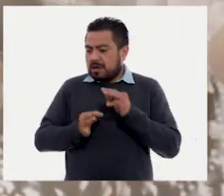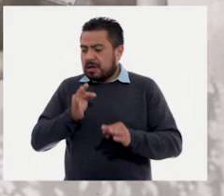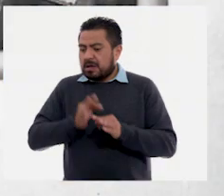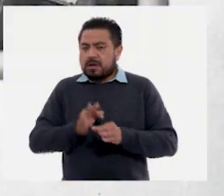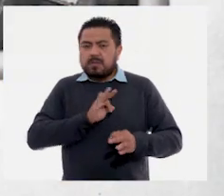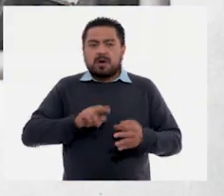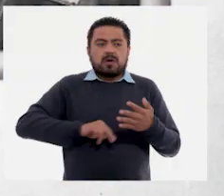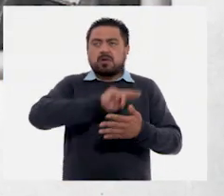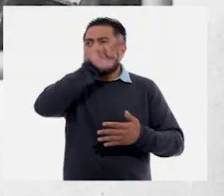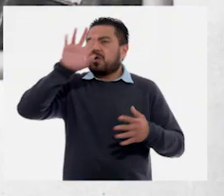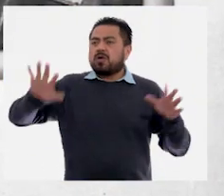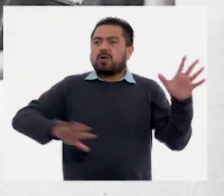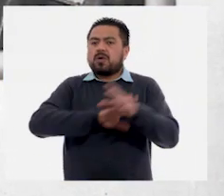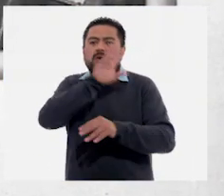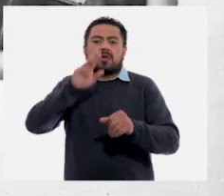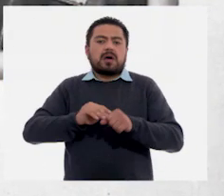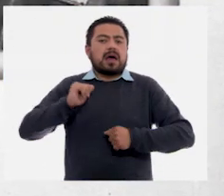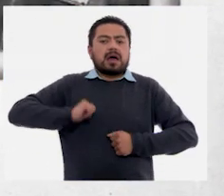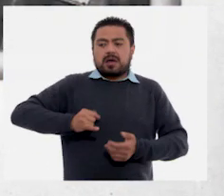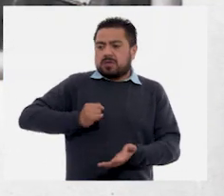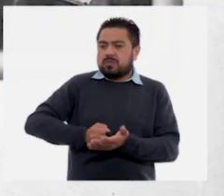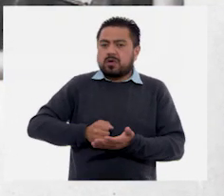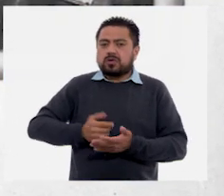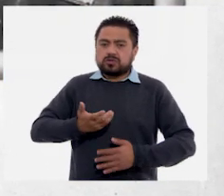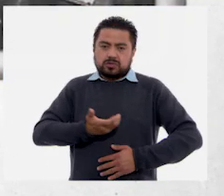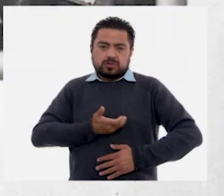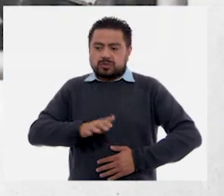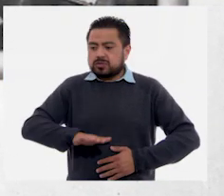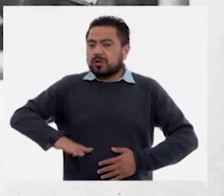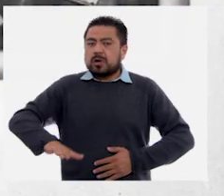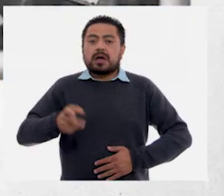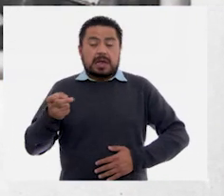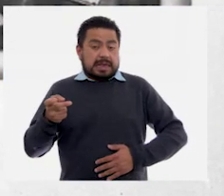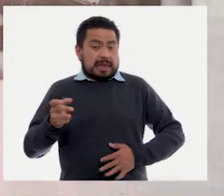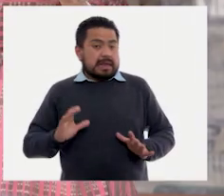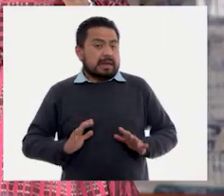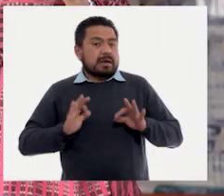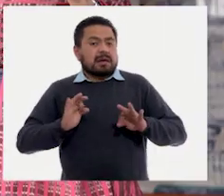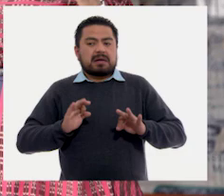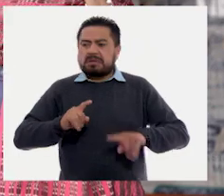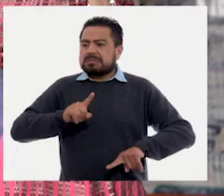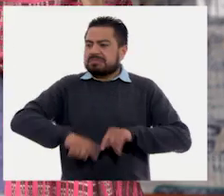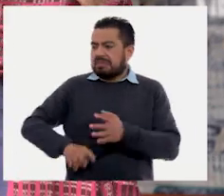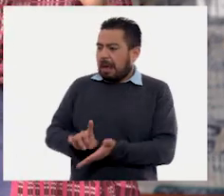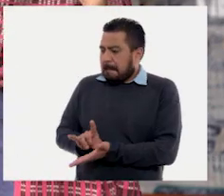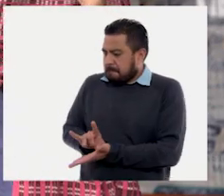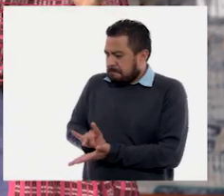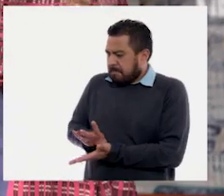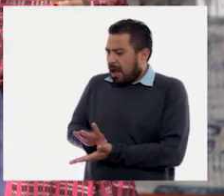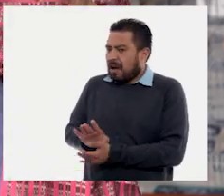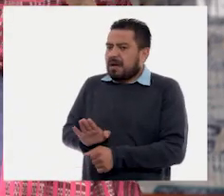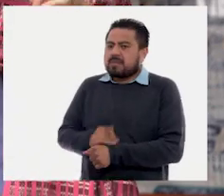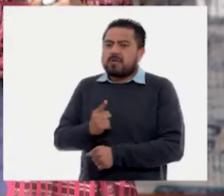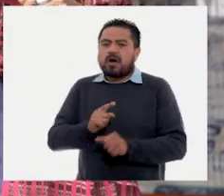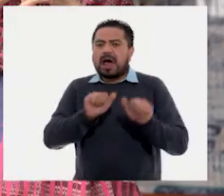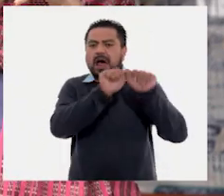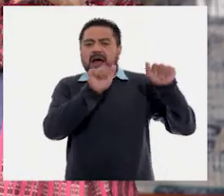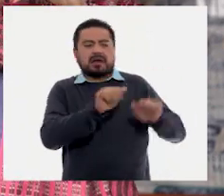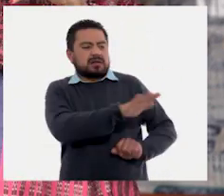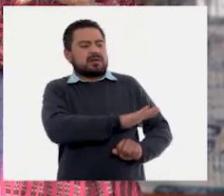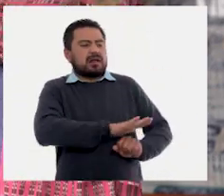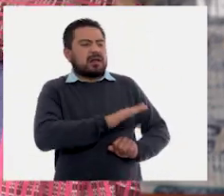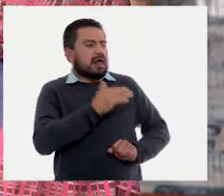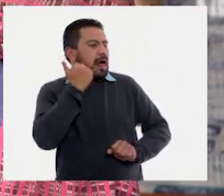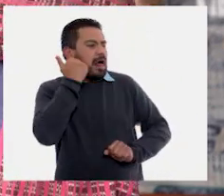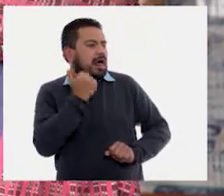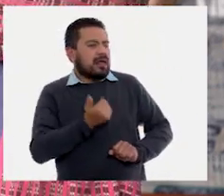pintar todos los muros del antiguo Palacio del Ayuntamiento, ahí en el Zócalo, y la vetaron a la hora de la hora por influencia de los artistas, entre otros de Diego